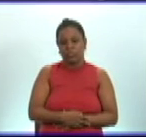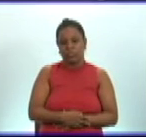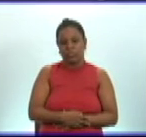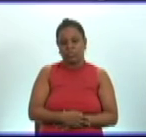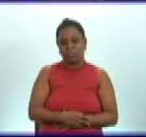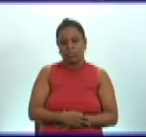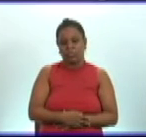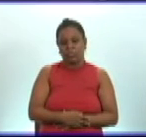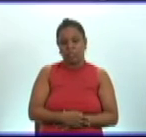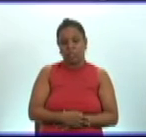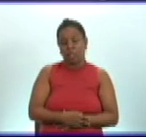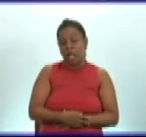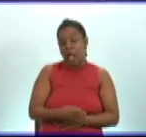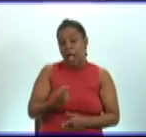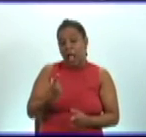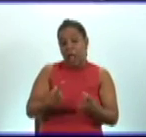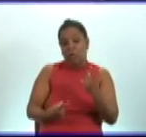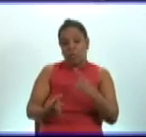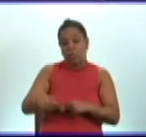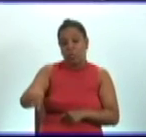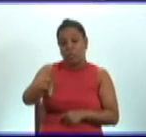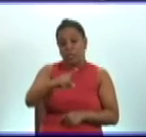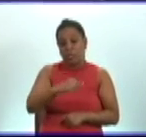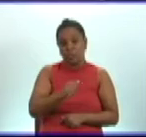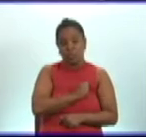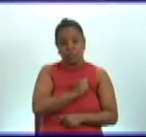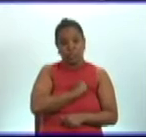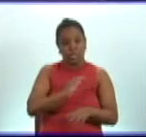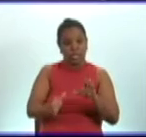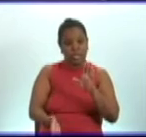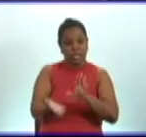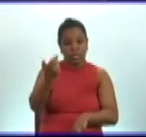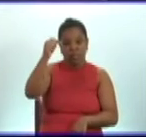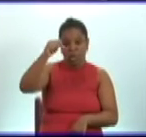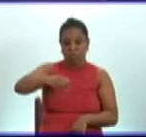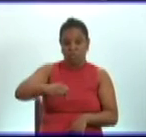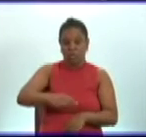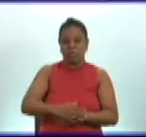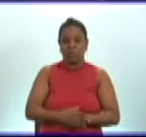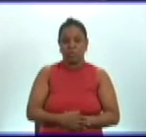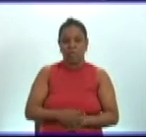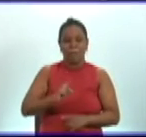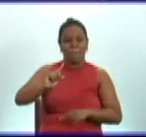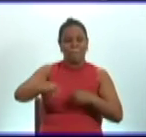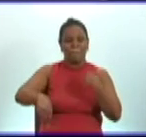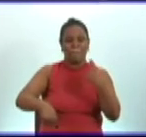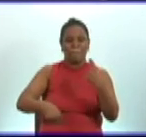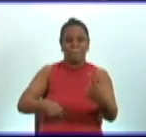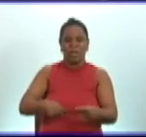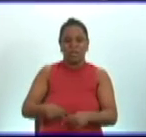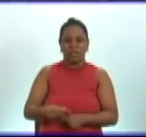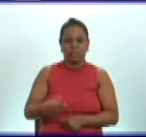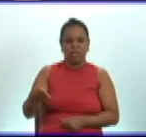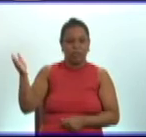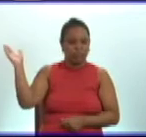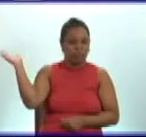Quizás uno de esos, a los que usted quiere salvar hoy, mañana atraviese la cabeza de un